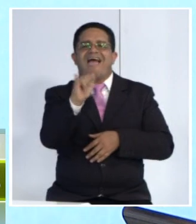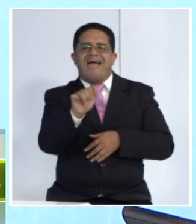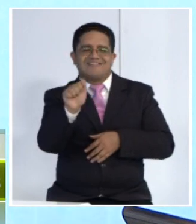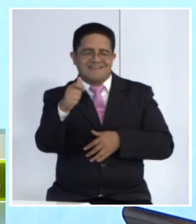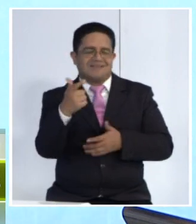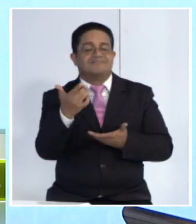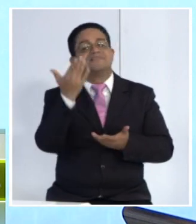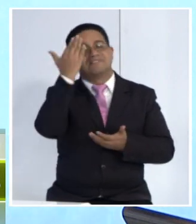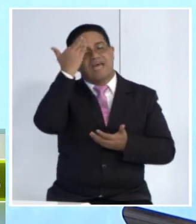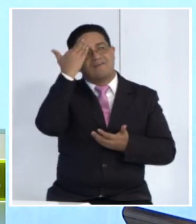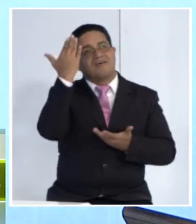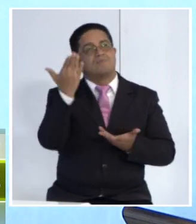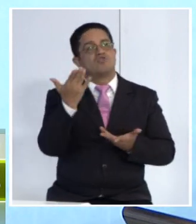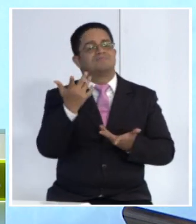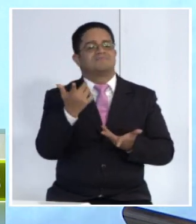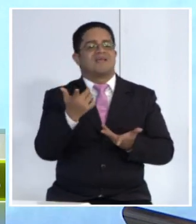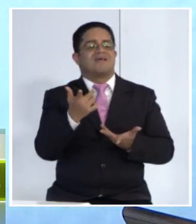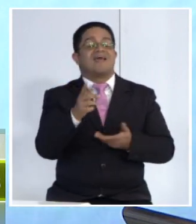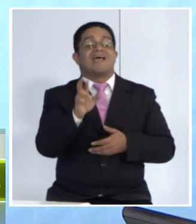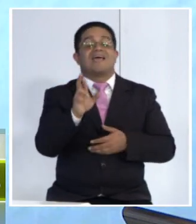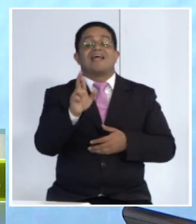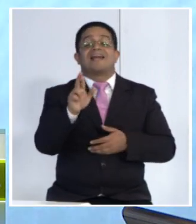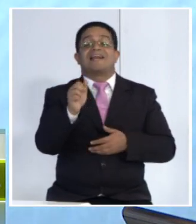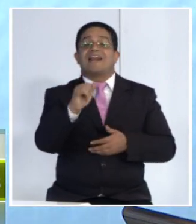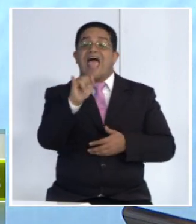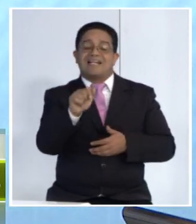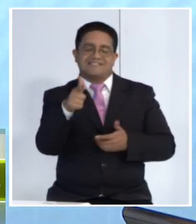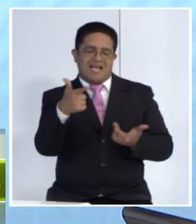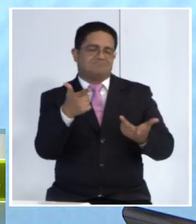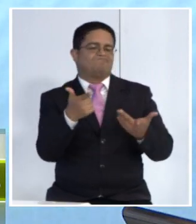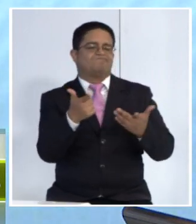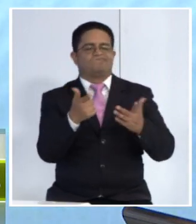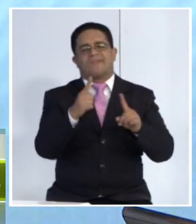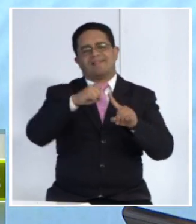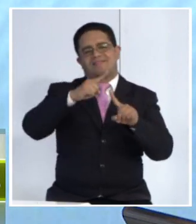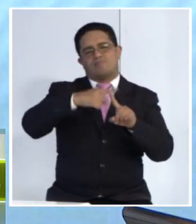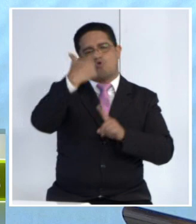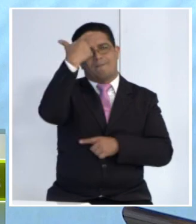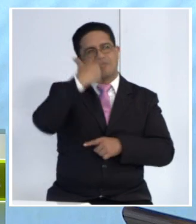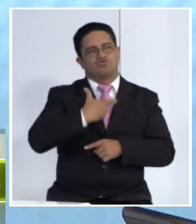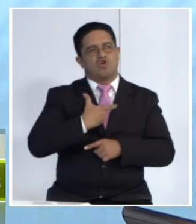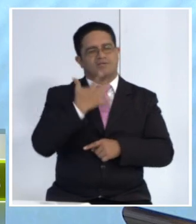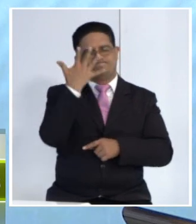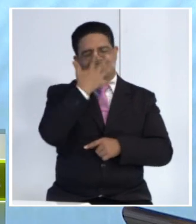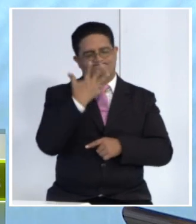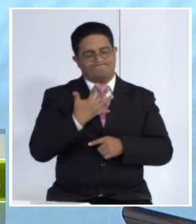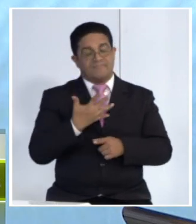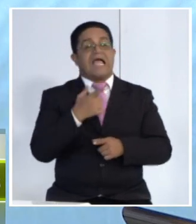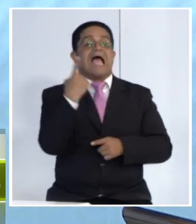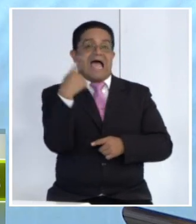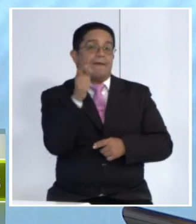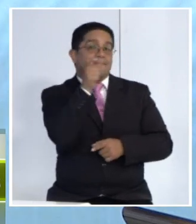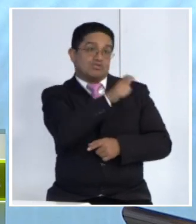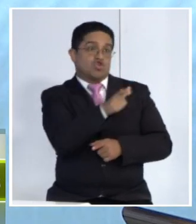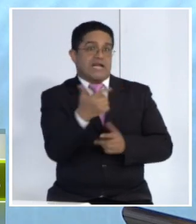Sabemos que la raza oriental tiene una estadística mucho más grande de padecimiento